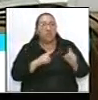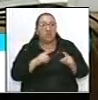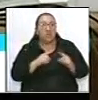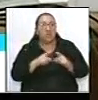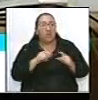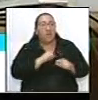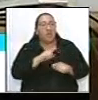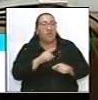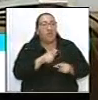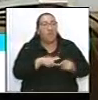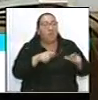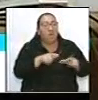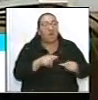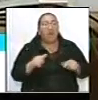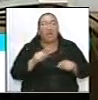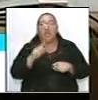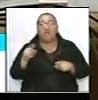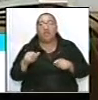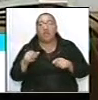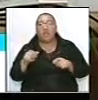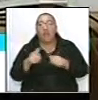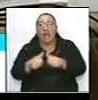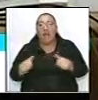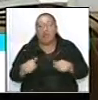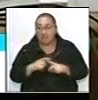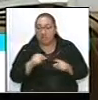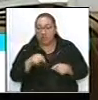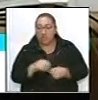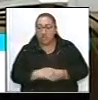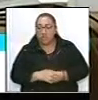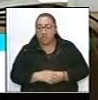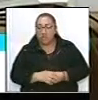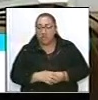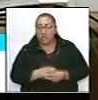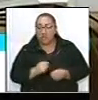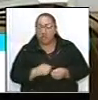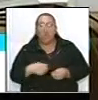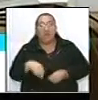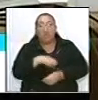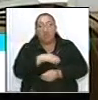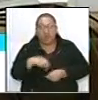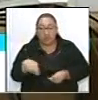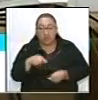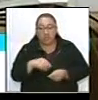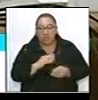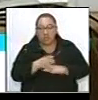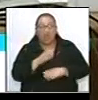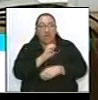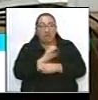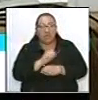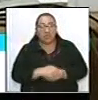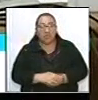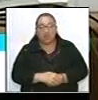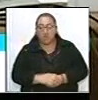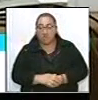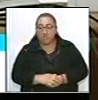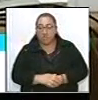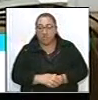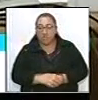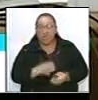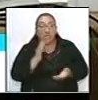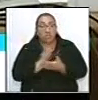jefes de zona, pero eso fruto de la profesionalización a través de la capacitación en